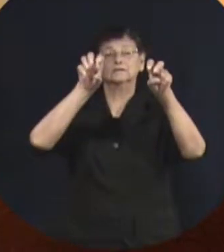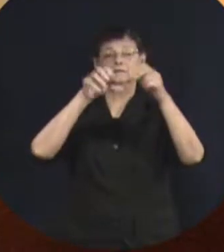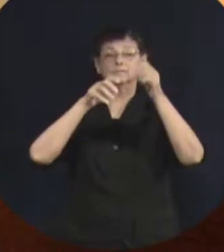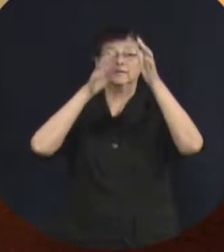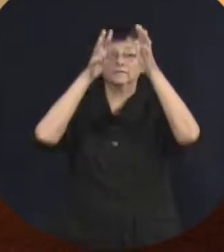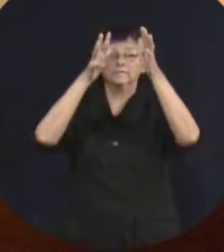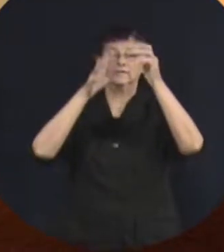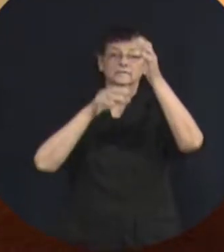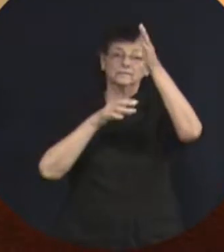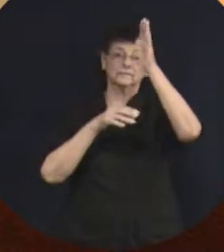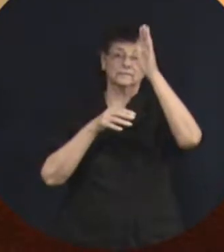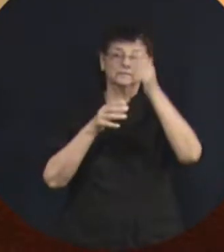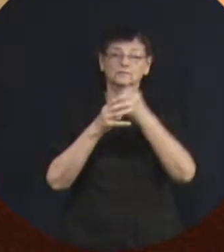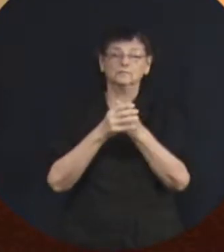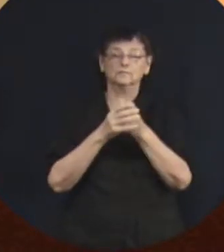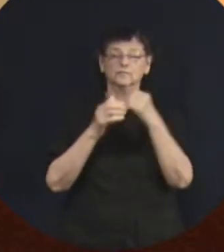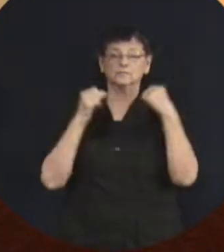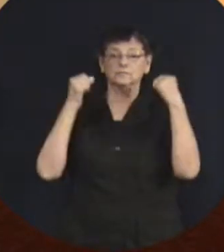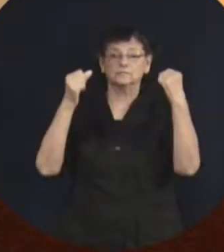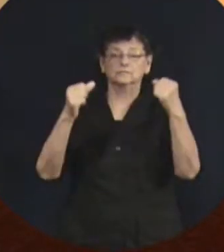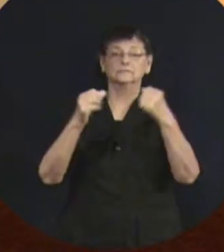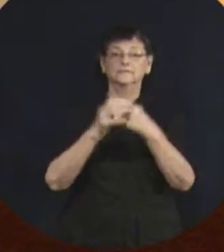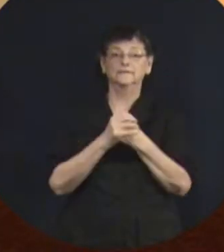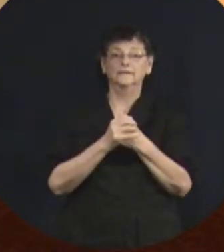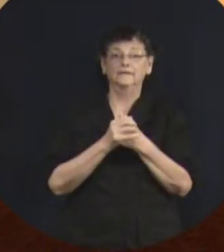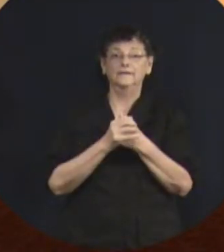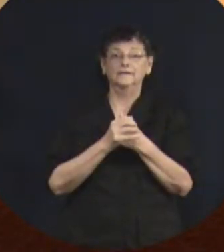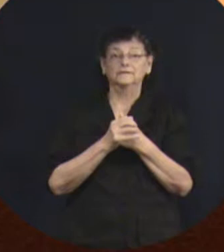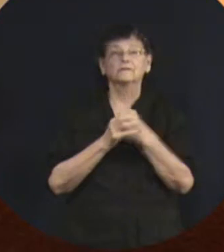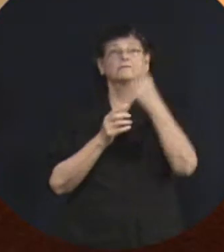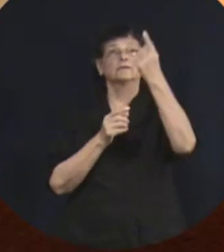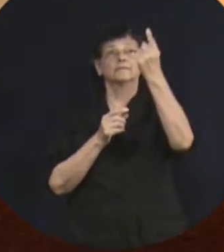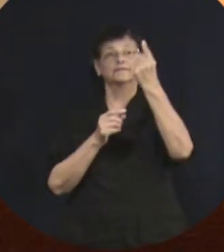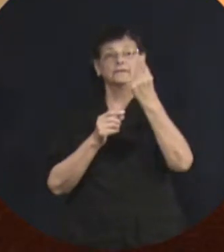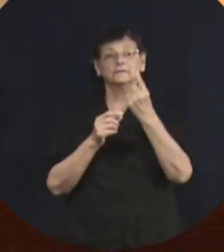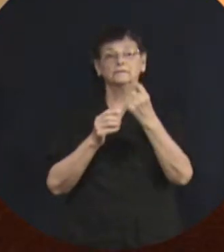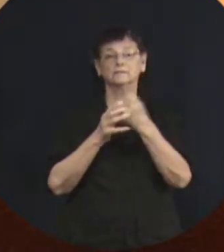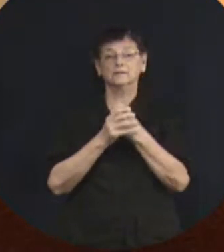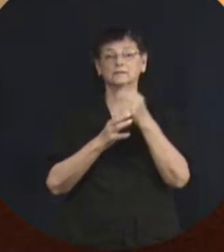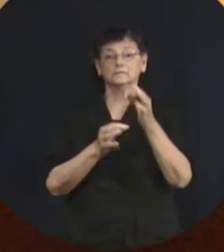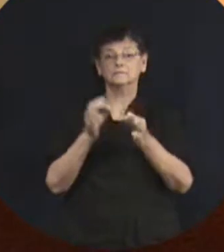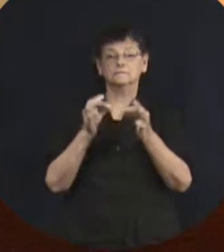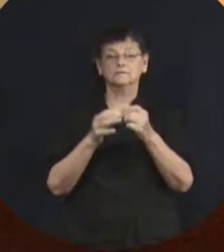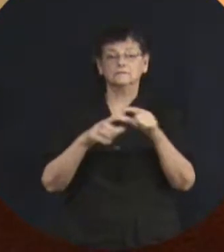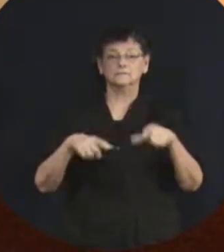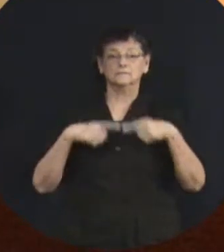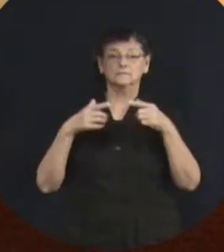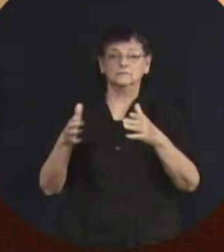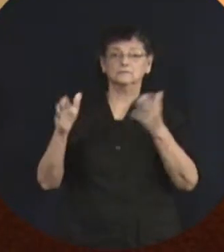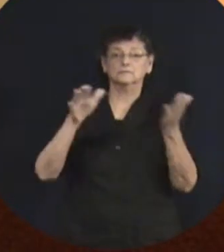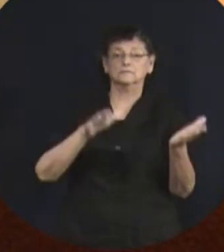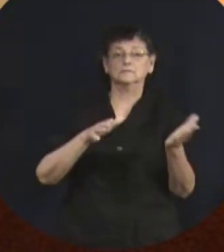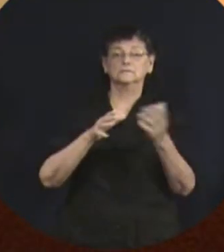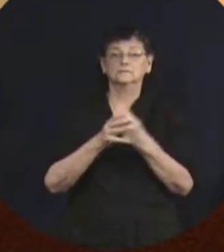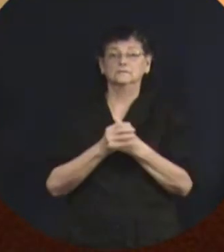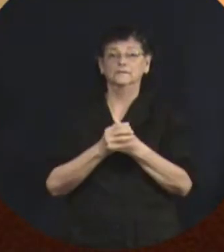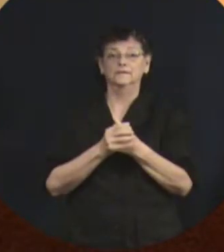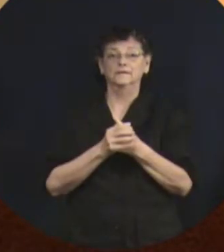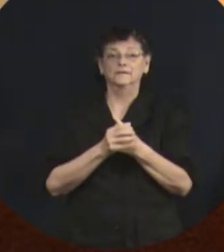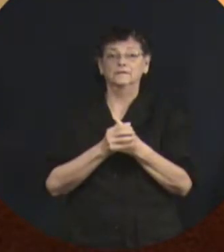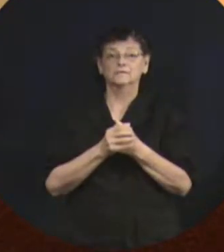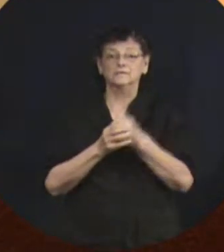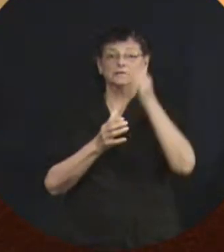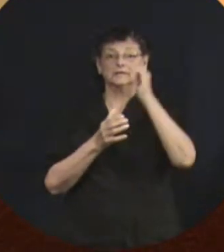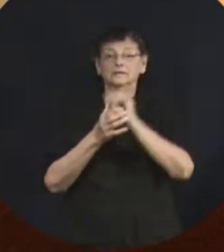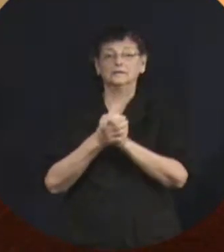la derecha de Dios, Padre Todopoderoso. Desde allí ha de venir a juzgar a vivos y a muertos.